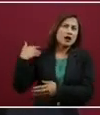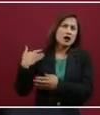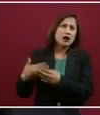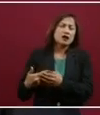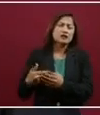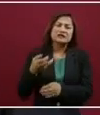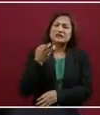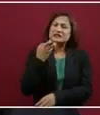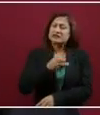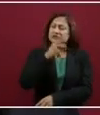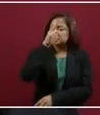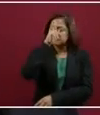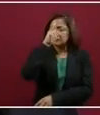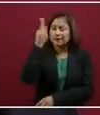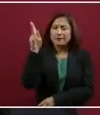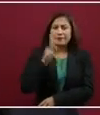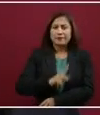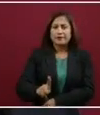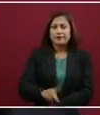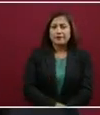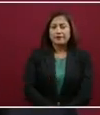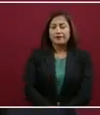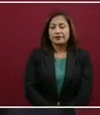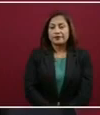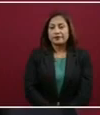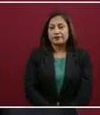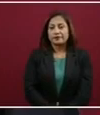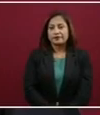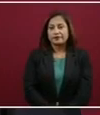Nunca se había